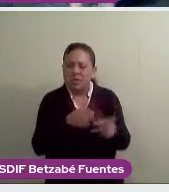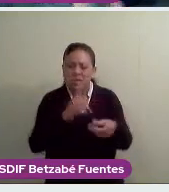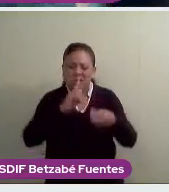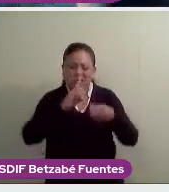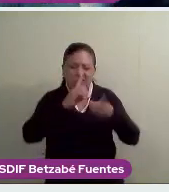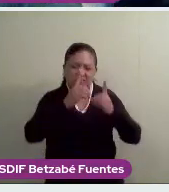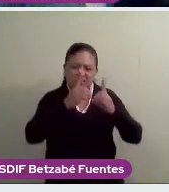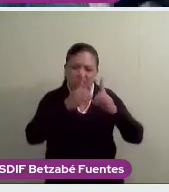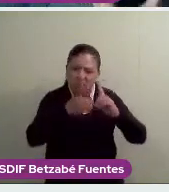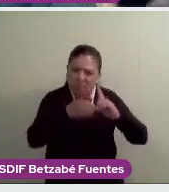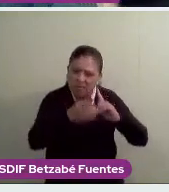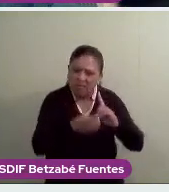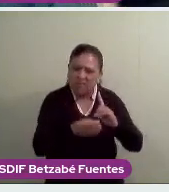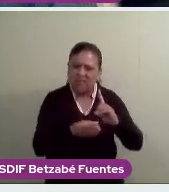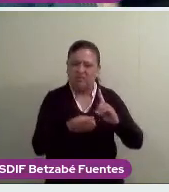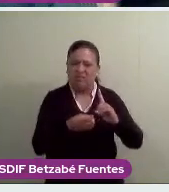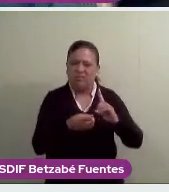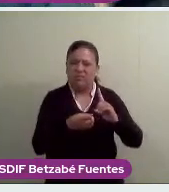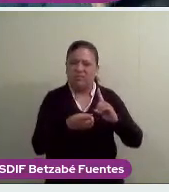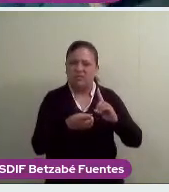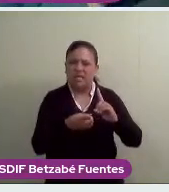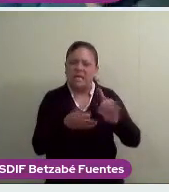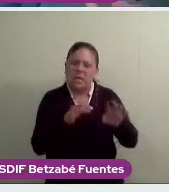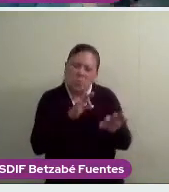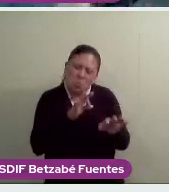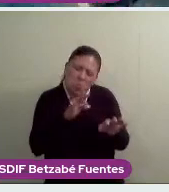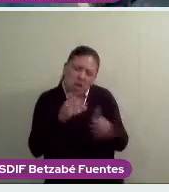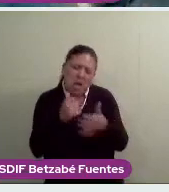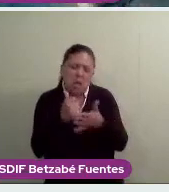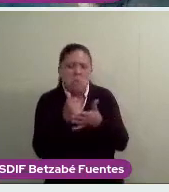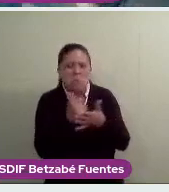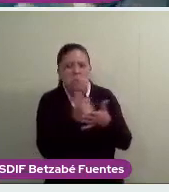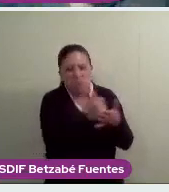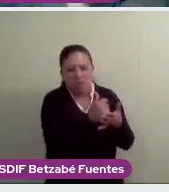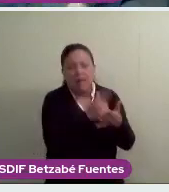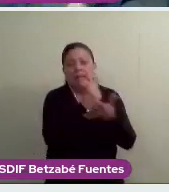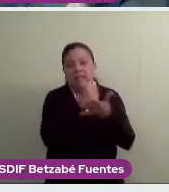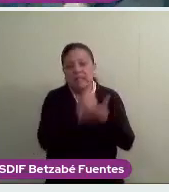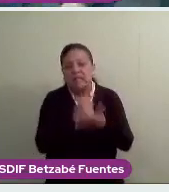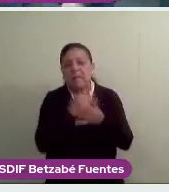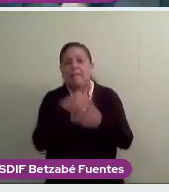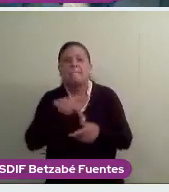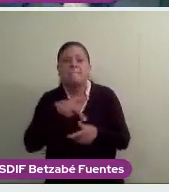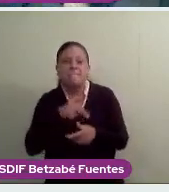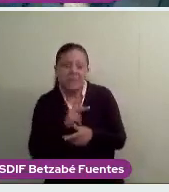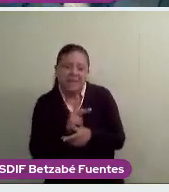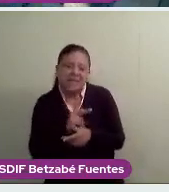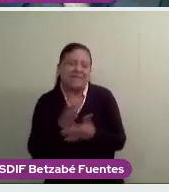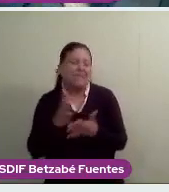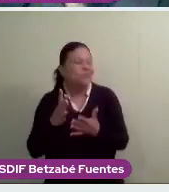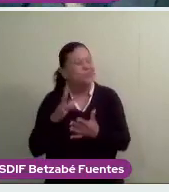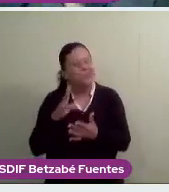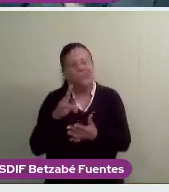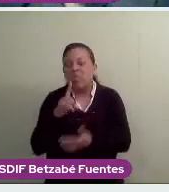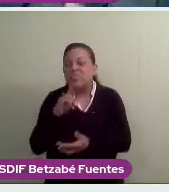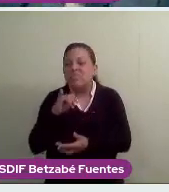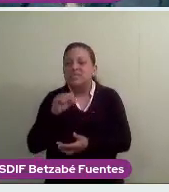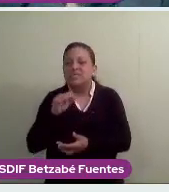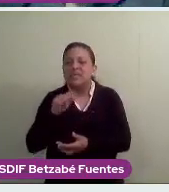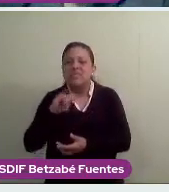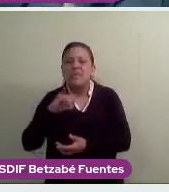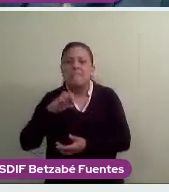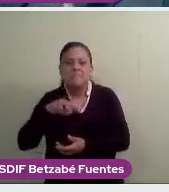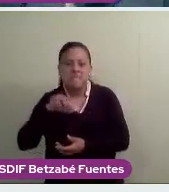El tratamiento puede ayudarlo, pero pocas veces sale de la distimia. Por eso se le conoce como